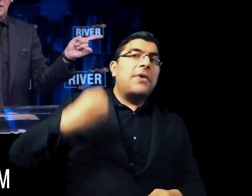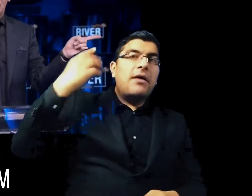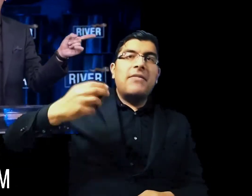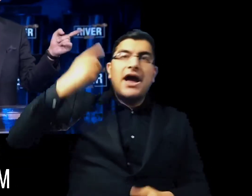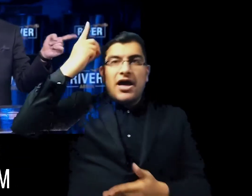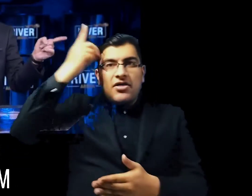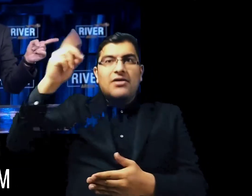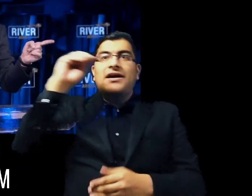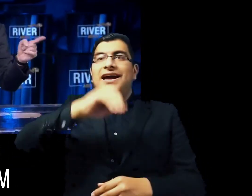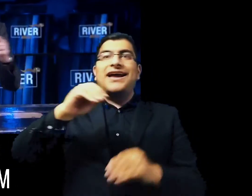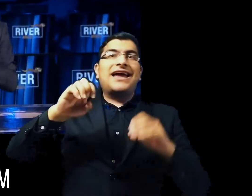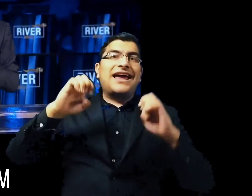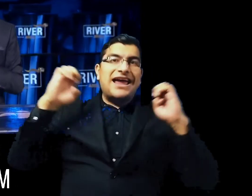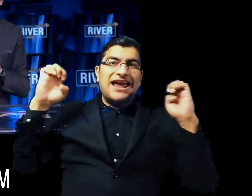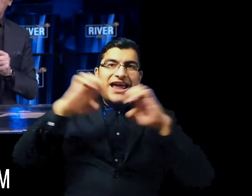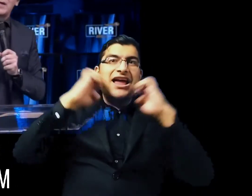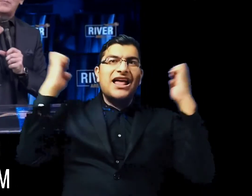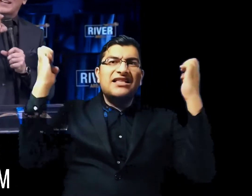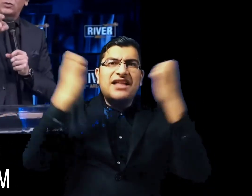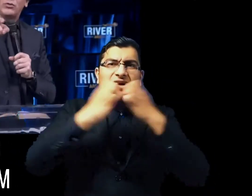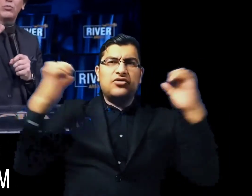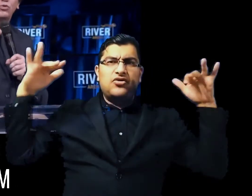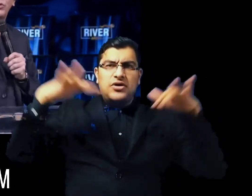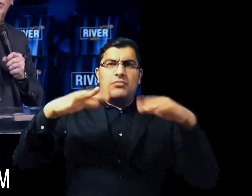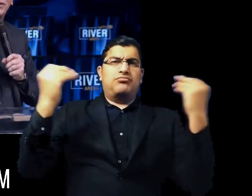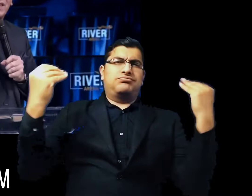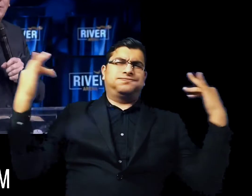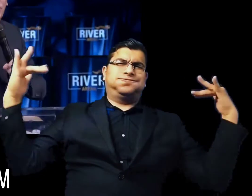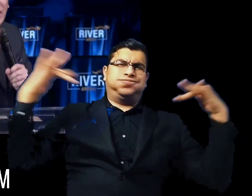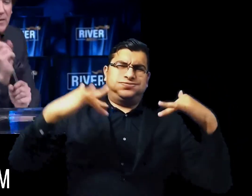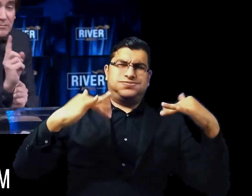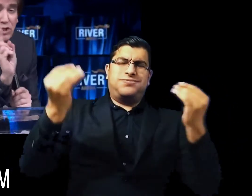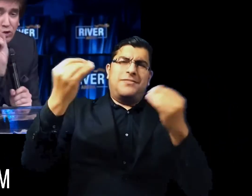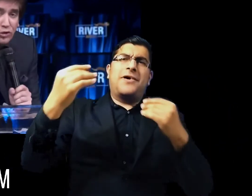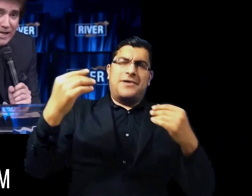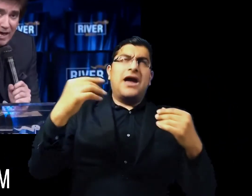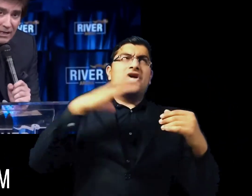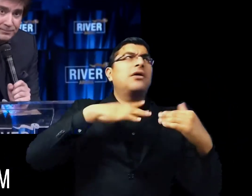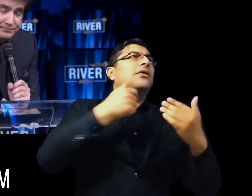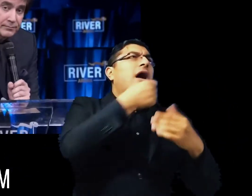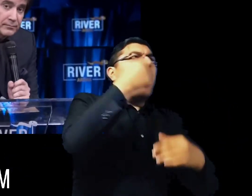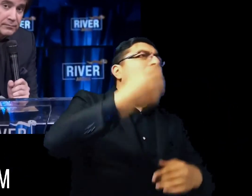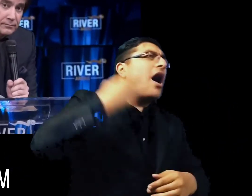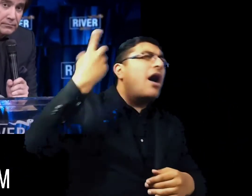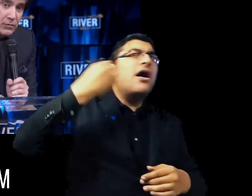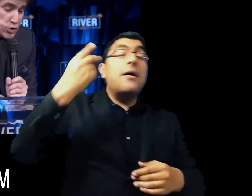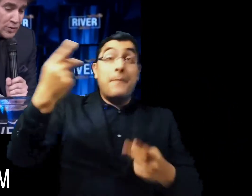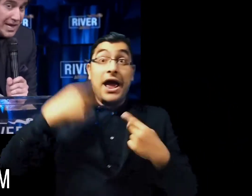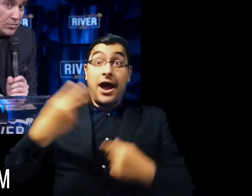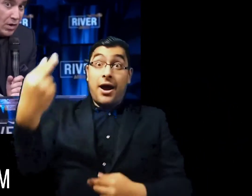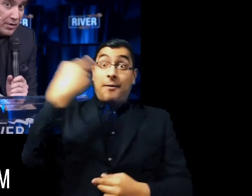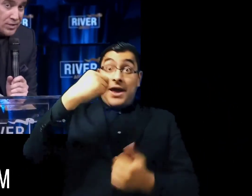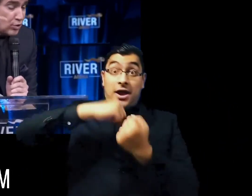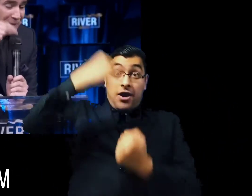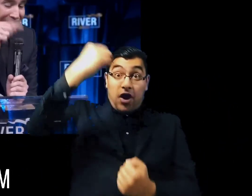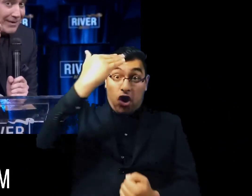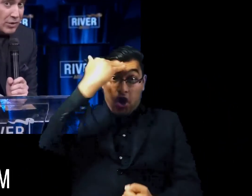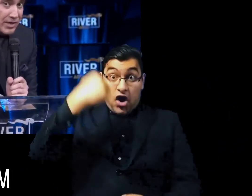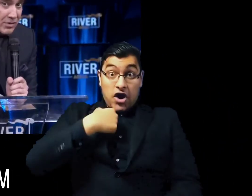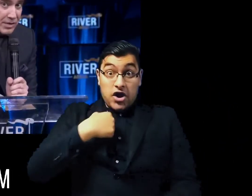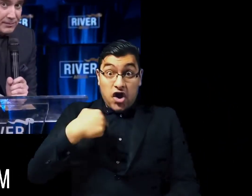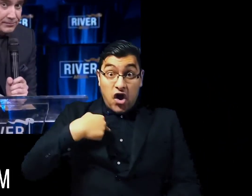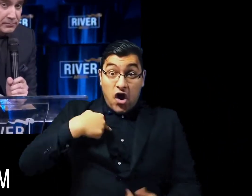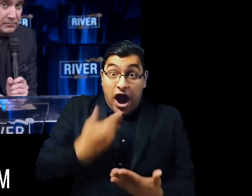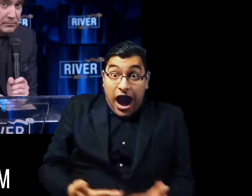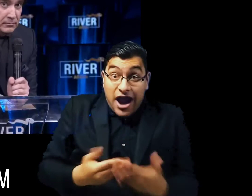providencia divina en estadios, yo estaba ahí para todo el mundo, pero nadie podía ver mi yo real. Yo no era como ahora, yo no predicaba